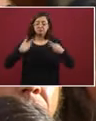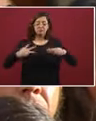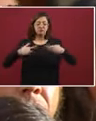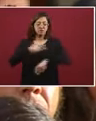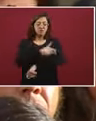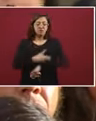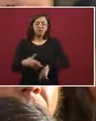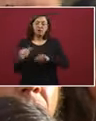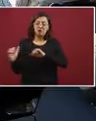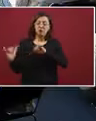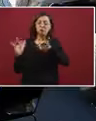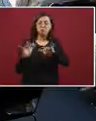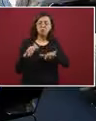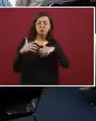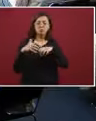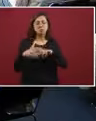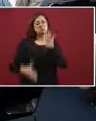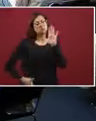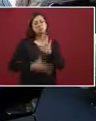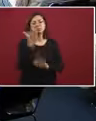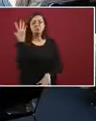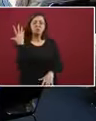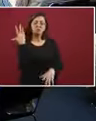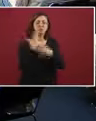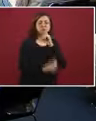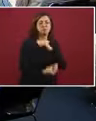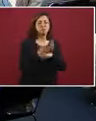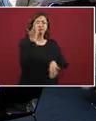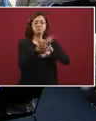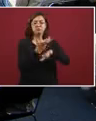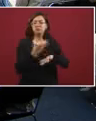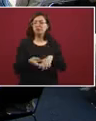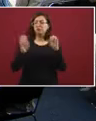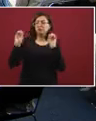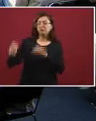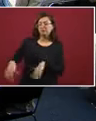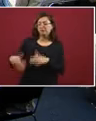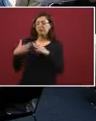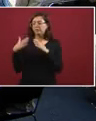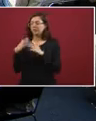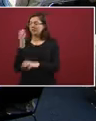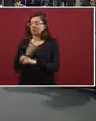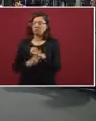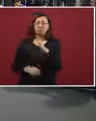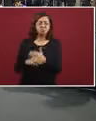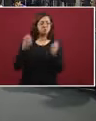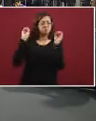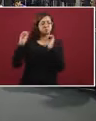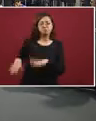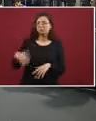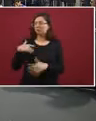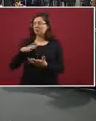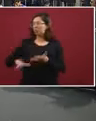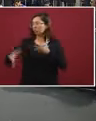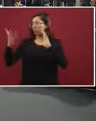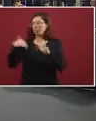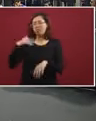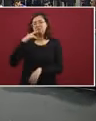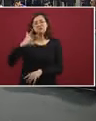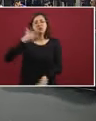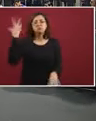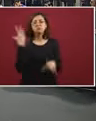a refugiar a Estados Unidos. Dejaron sus casas, dejaron sus bienes, pues por la violencia. Ellos habían